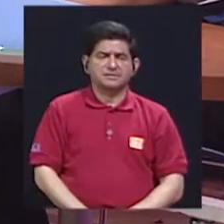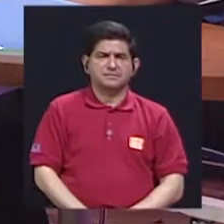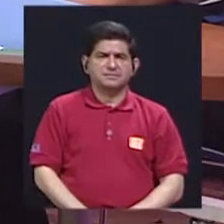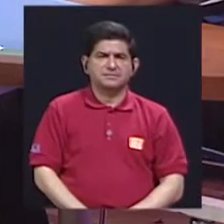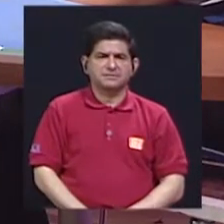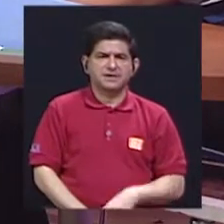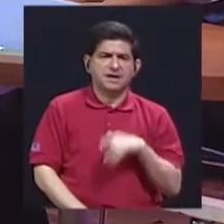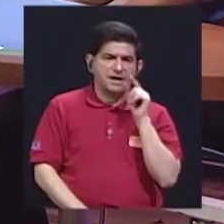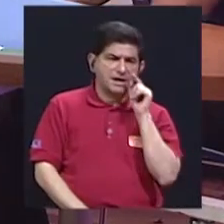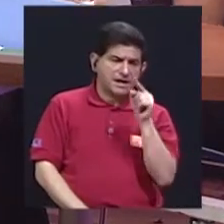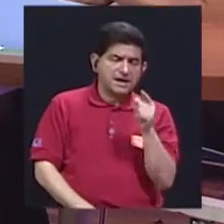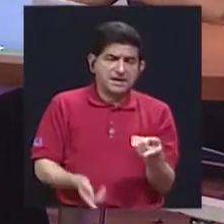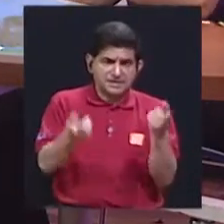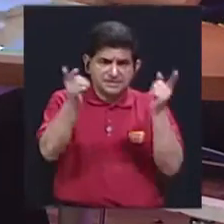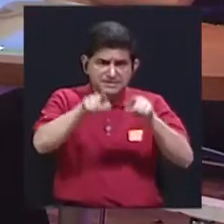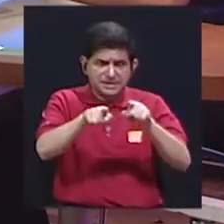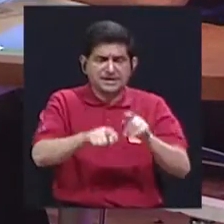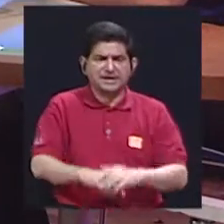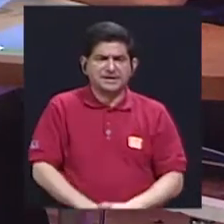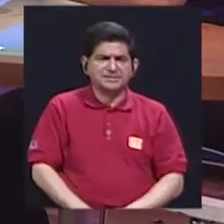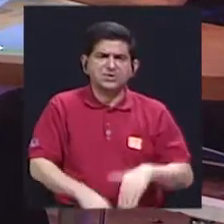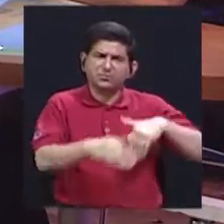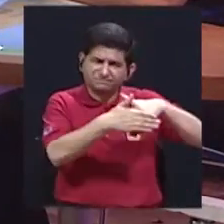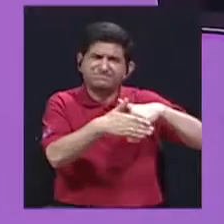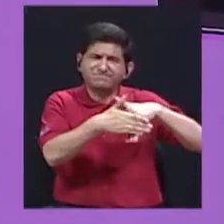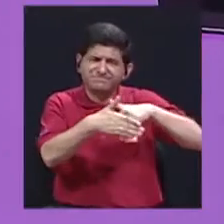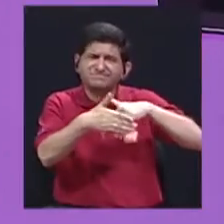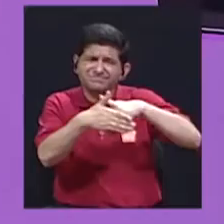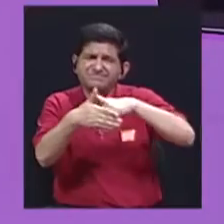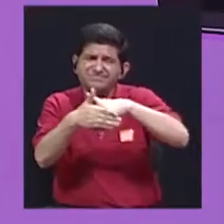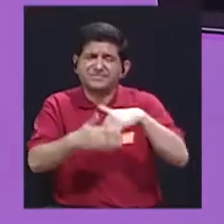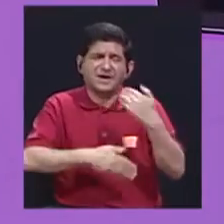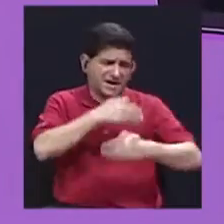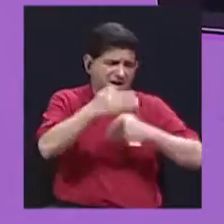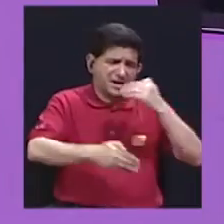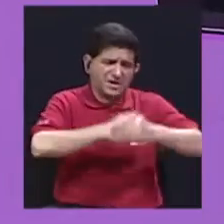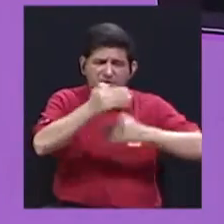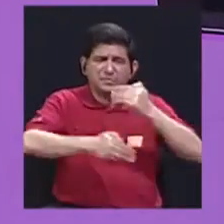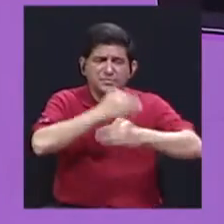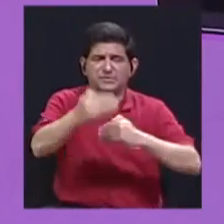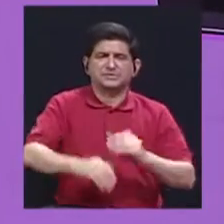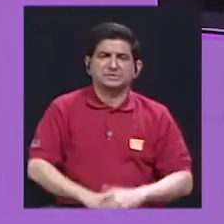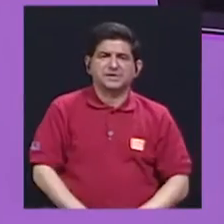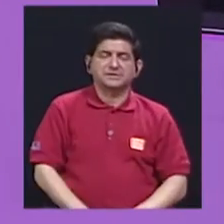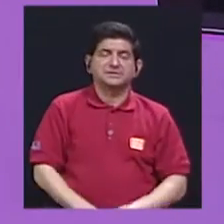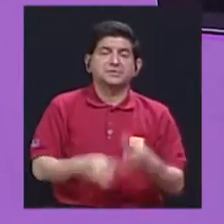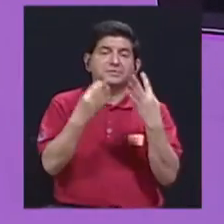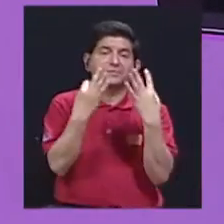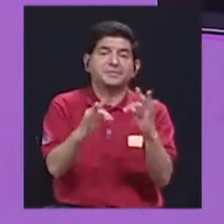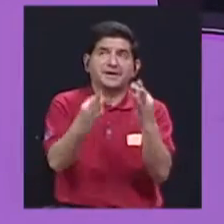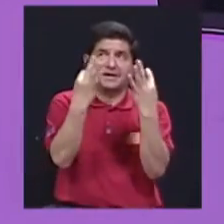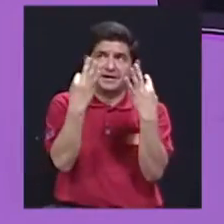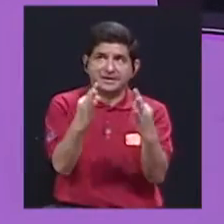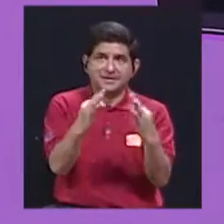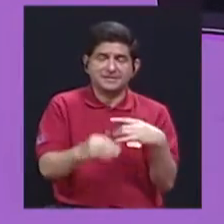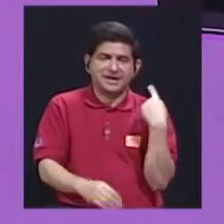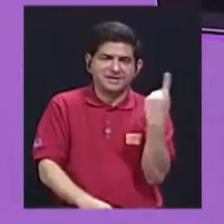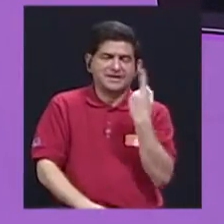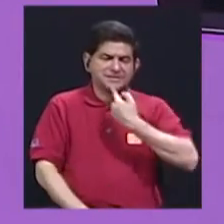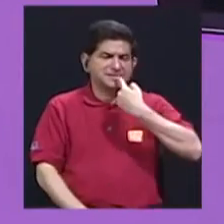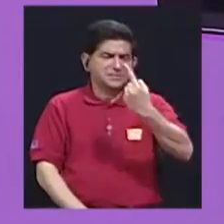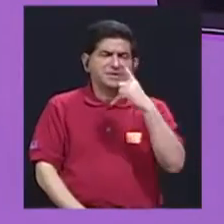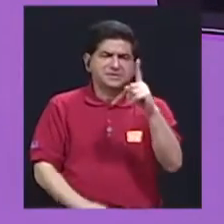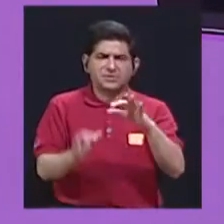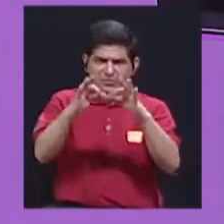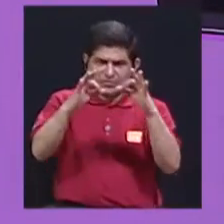toca te llama obstaculicen ese proceso para llegar siempre hemos dicho